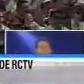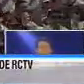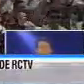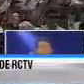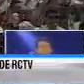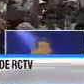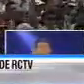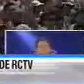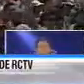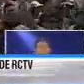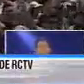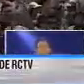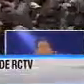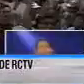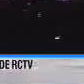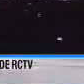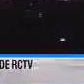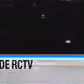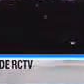solanos.